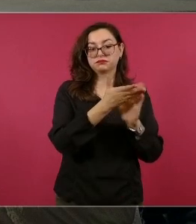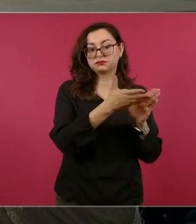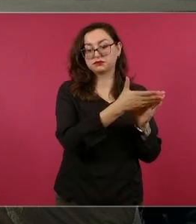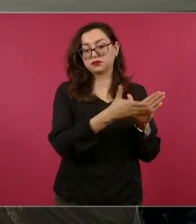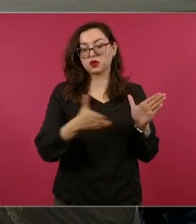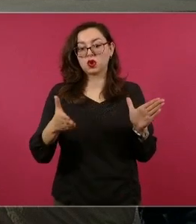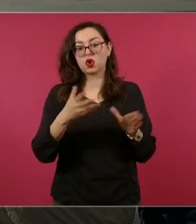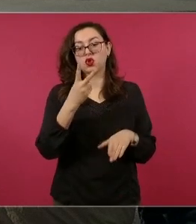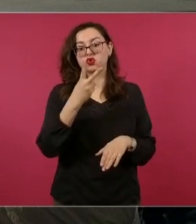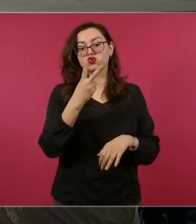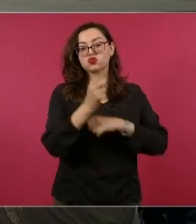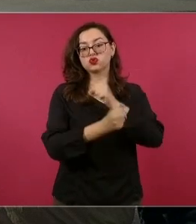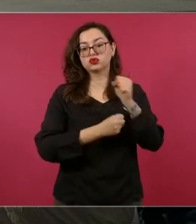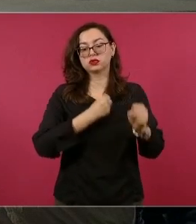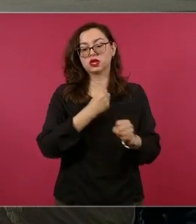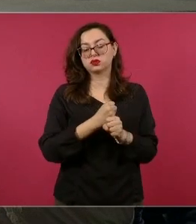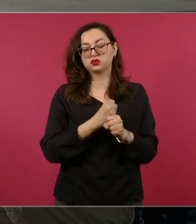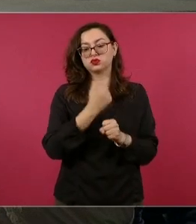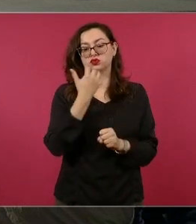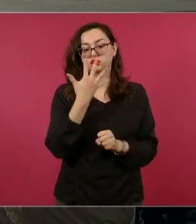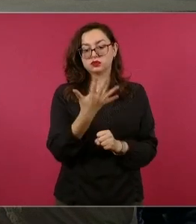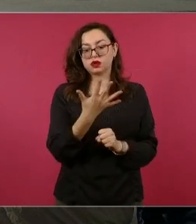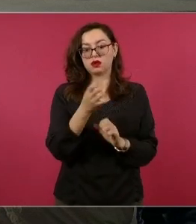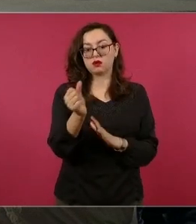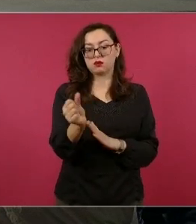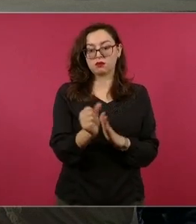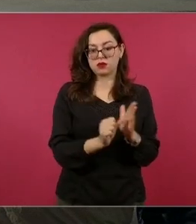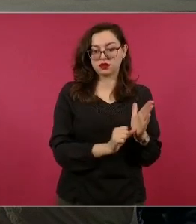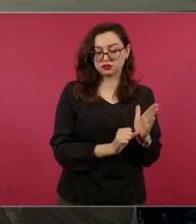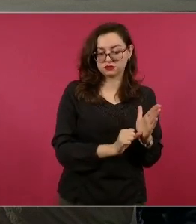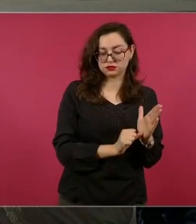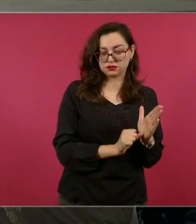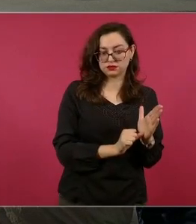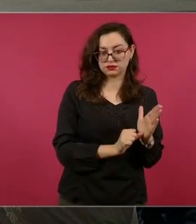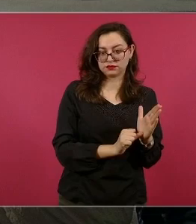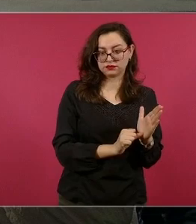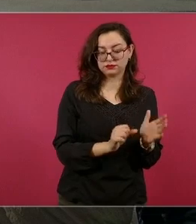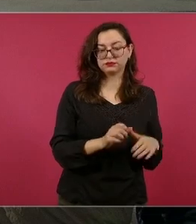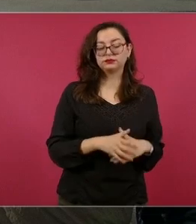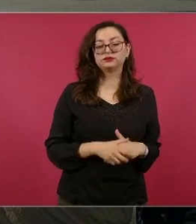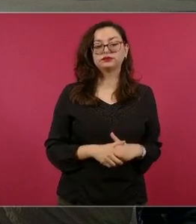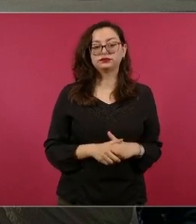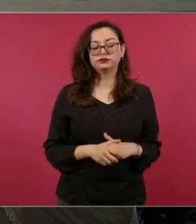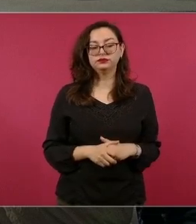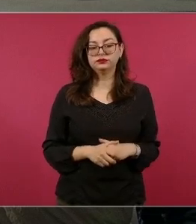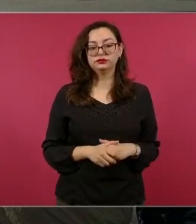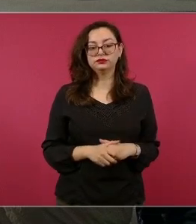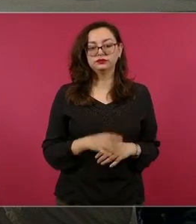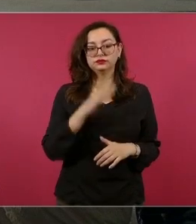de 2 años y 5 meses. Si se hubiera construido en condiciones